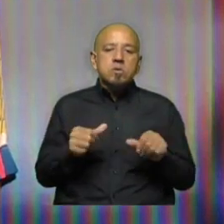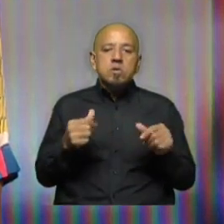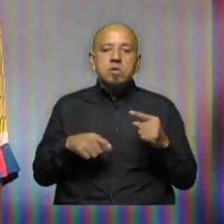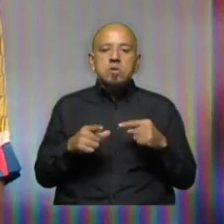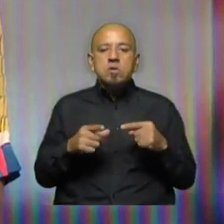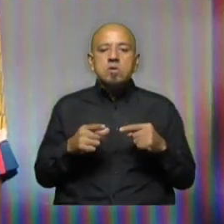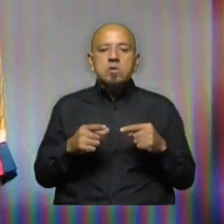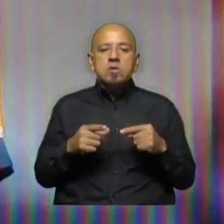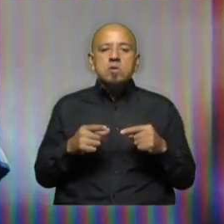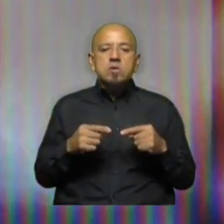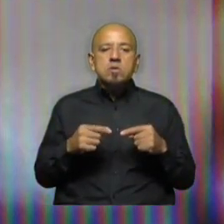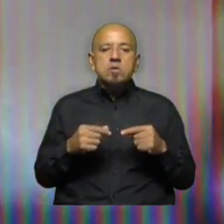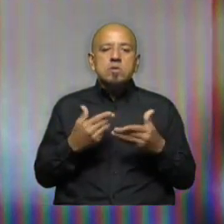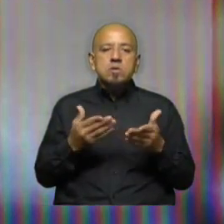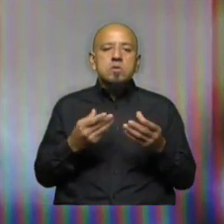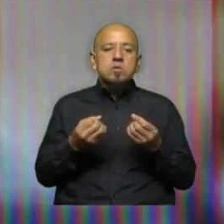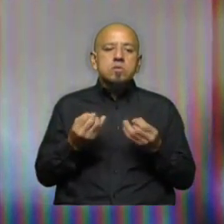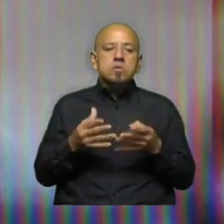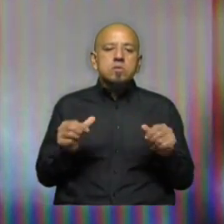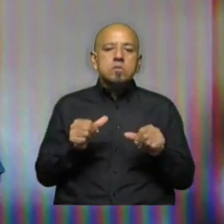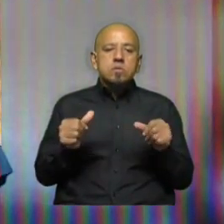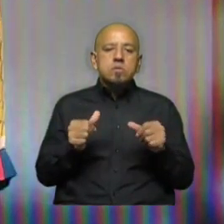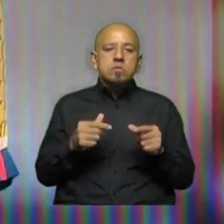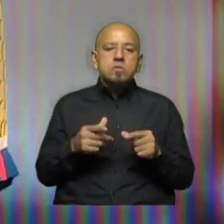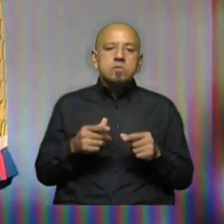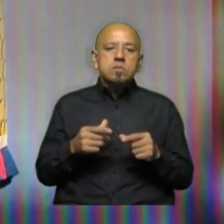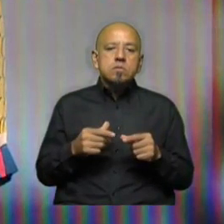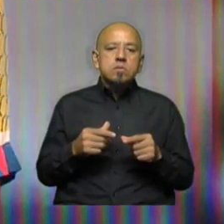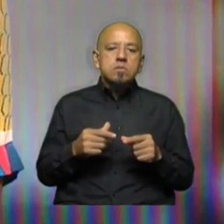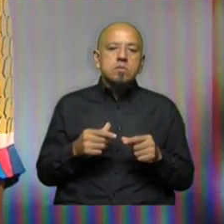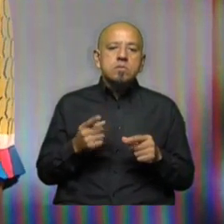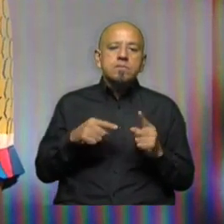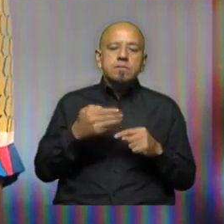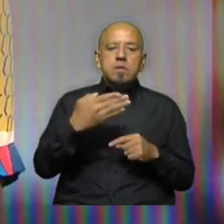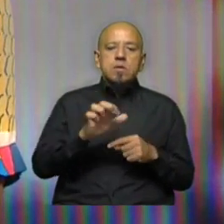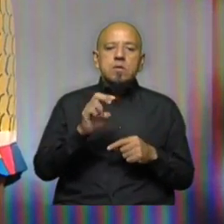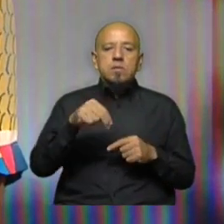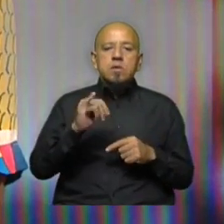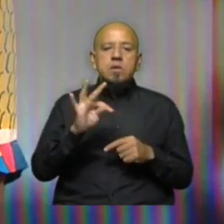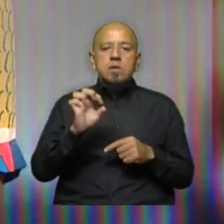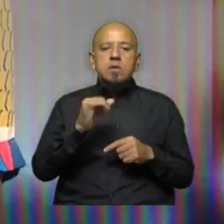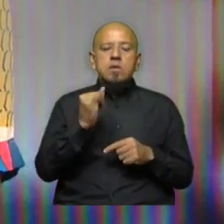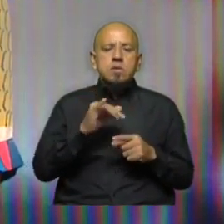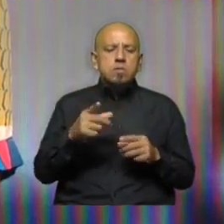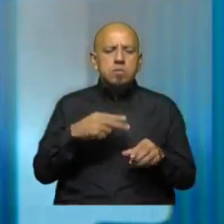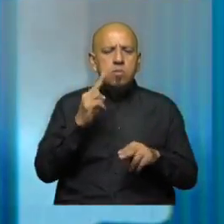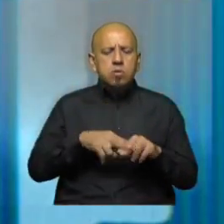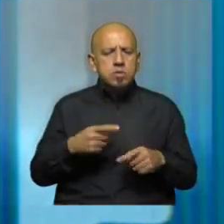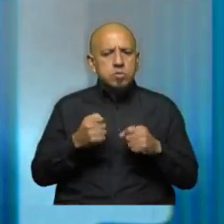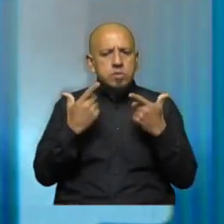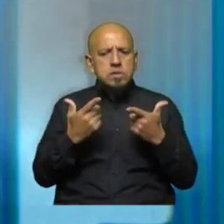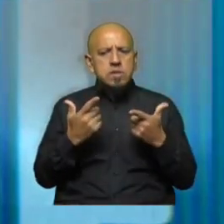poco, me parece que hace más comprensible por qué se generó ese fenómeno que se generó con Benítez. Y fue una muerte sorpresiva.